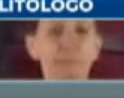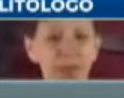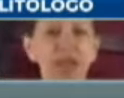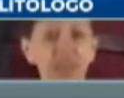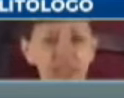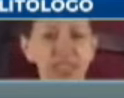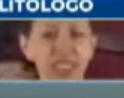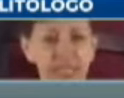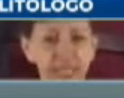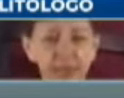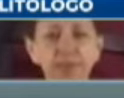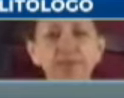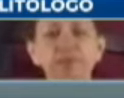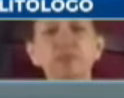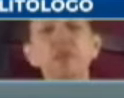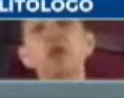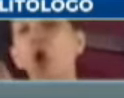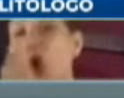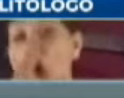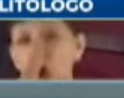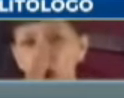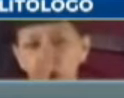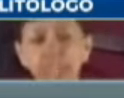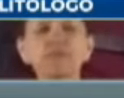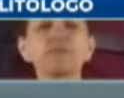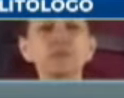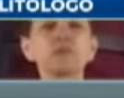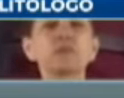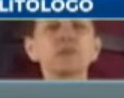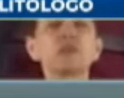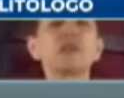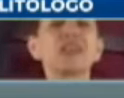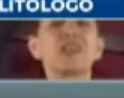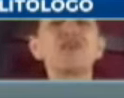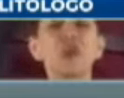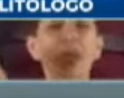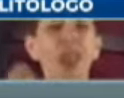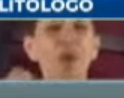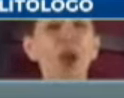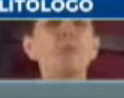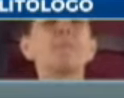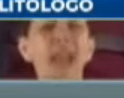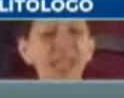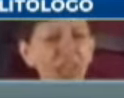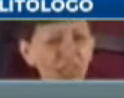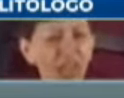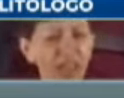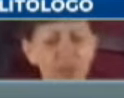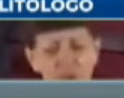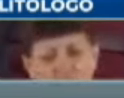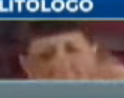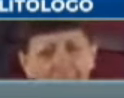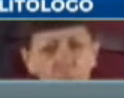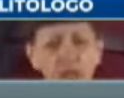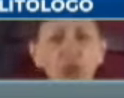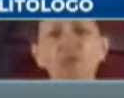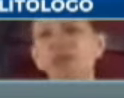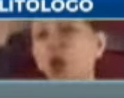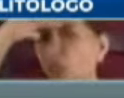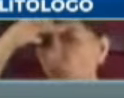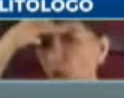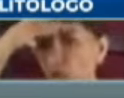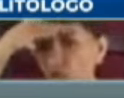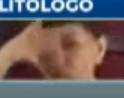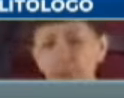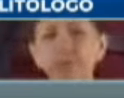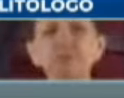tener que pedir dinero, hasta aquellas personas que dicen no voy a llegar a fin de mes. Es decir, 2/3 de la población dicen estas